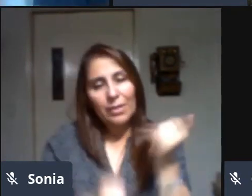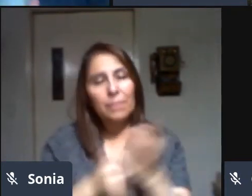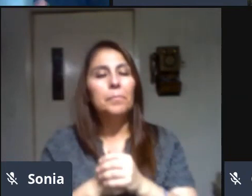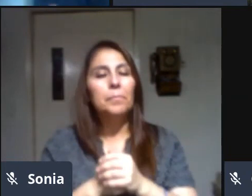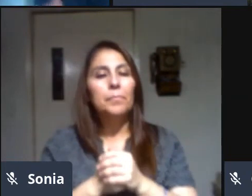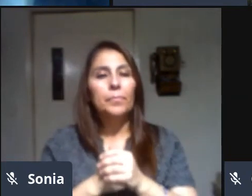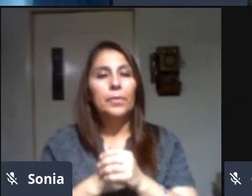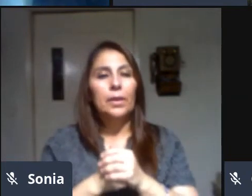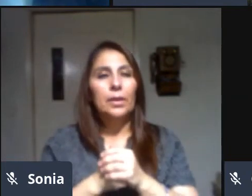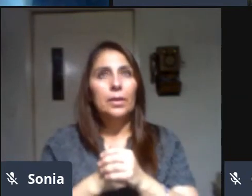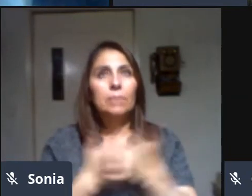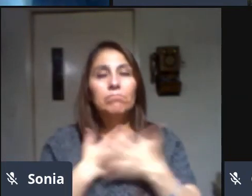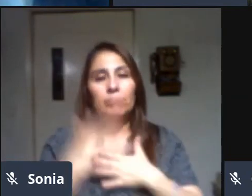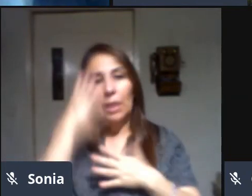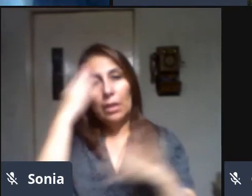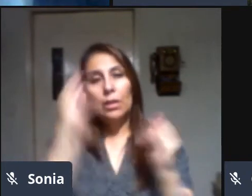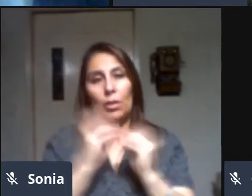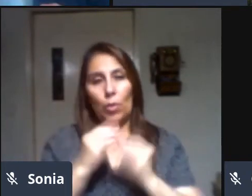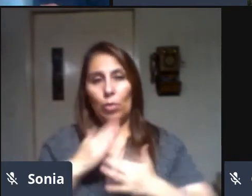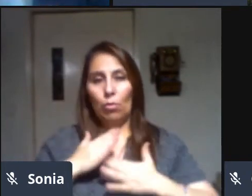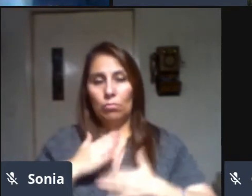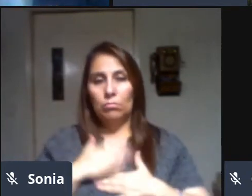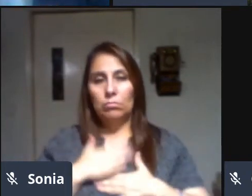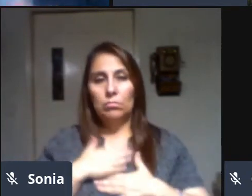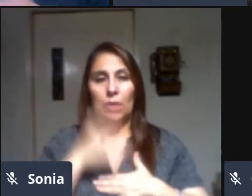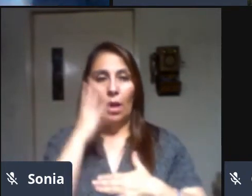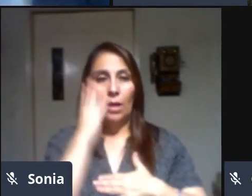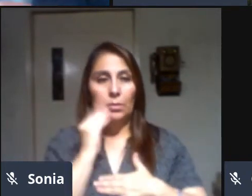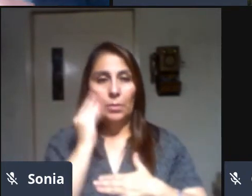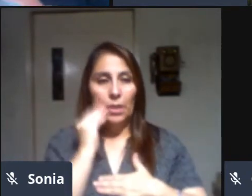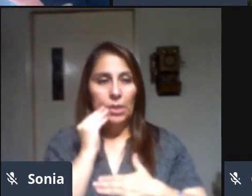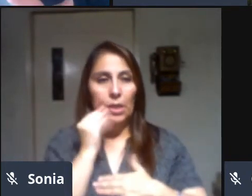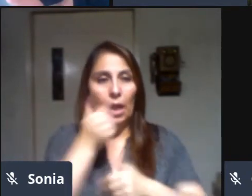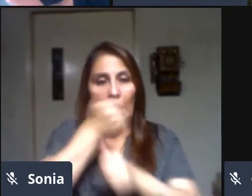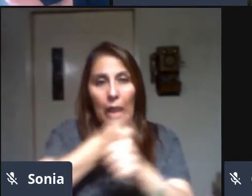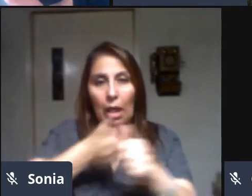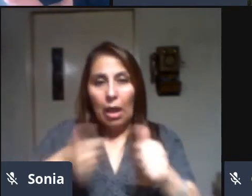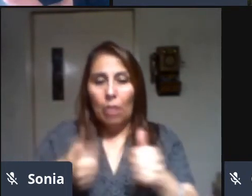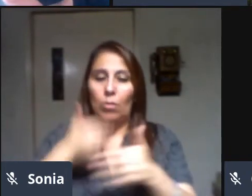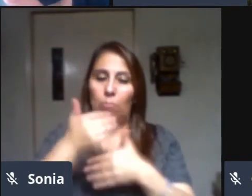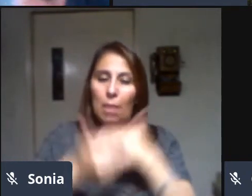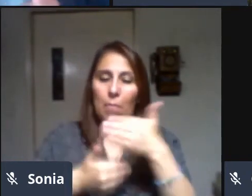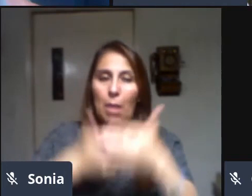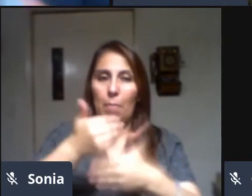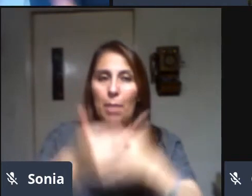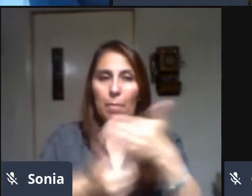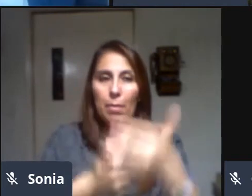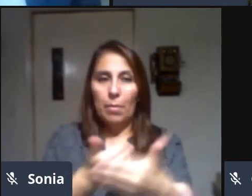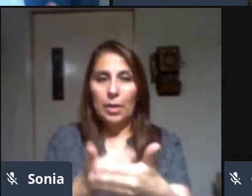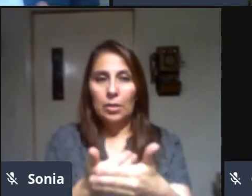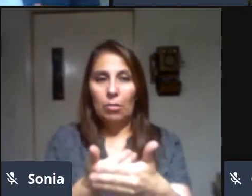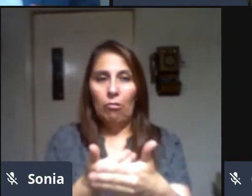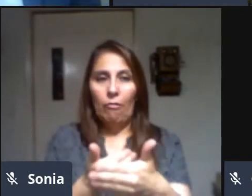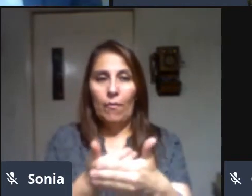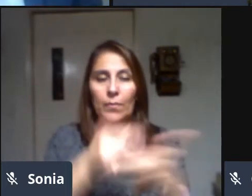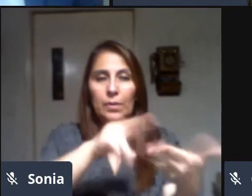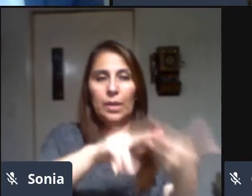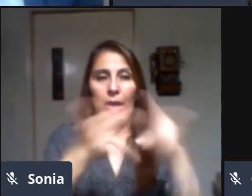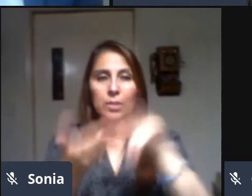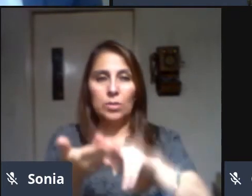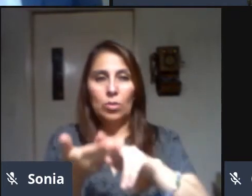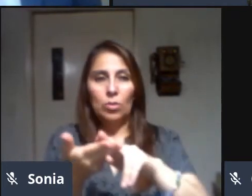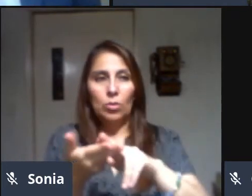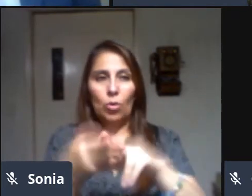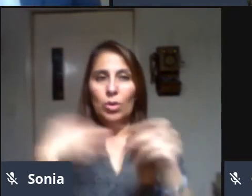experiencia que vamos teniendo cada vez más con él con estas prácticas de